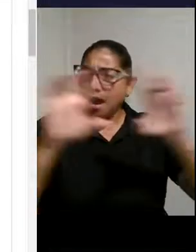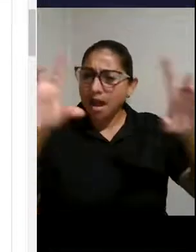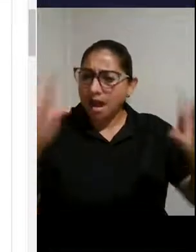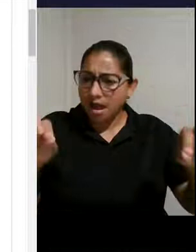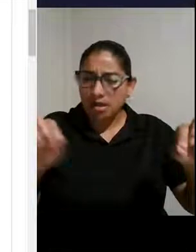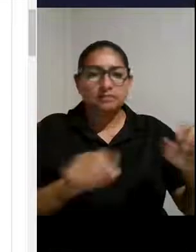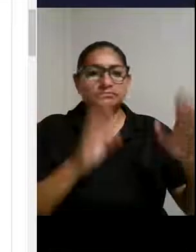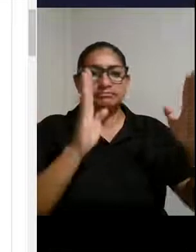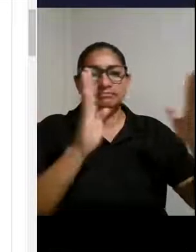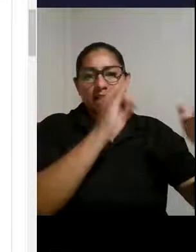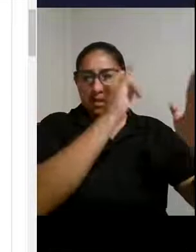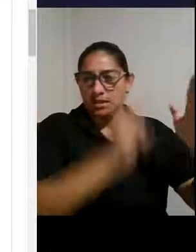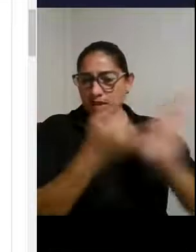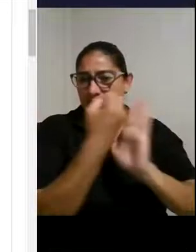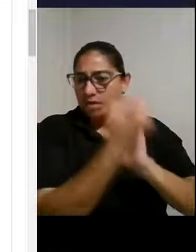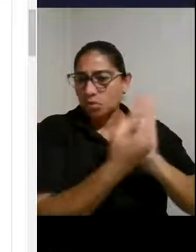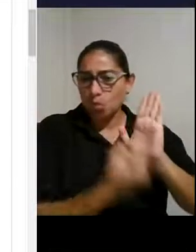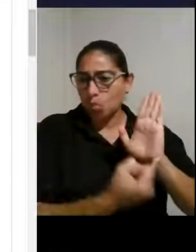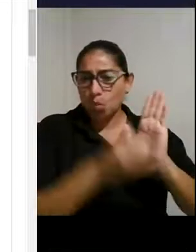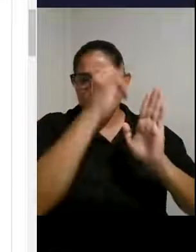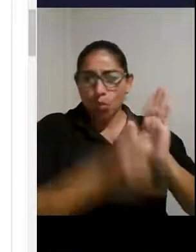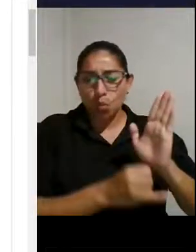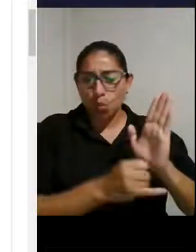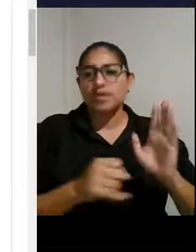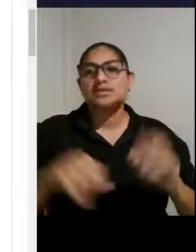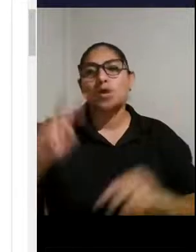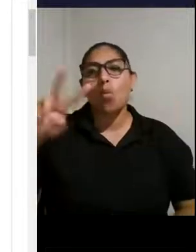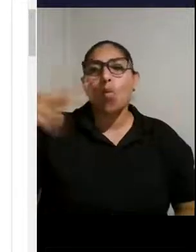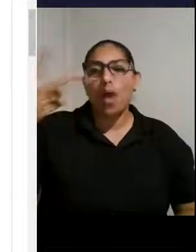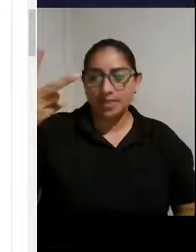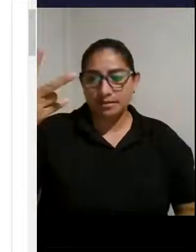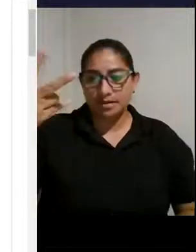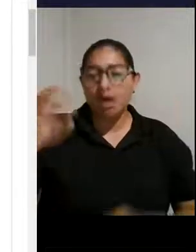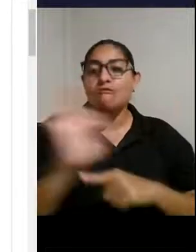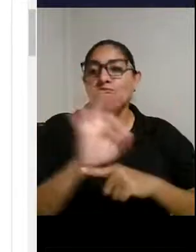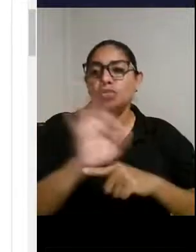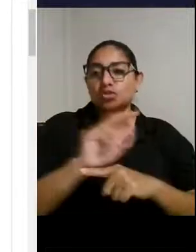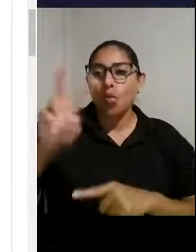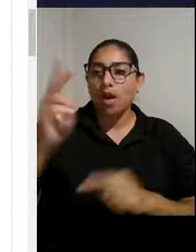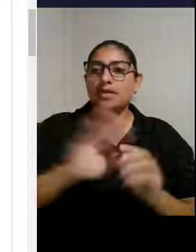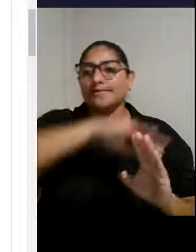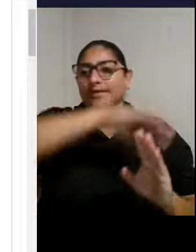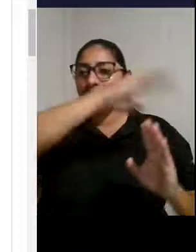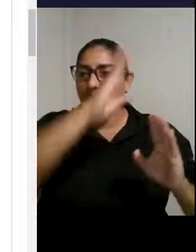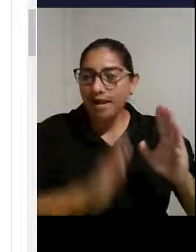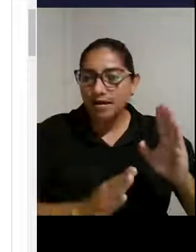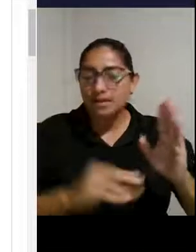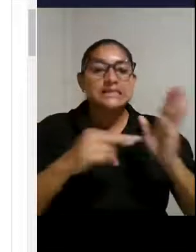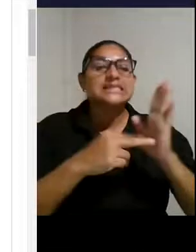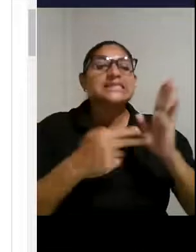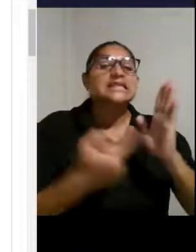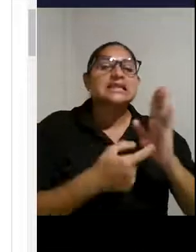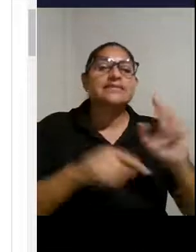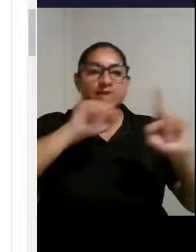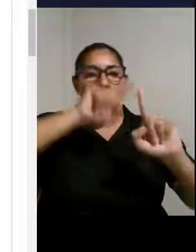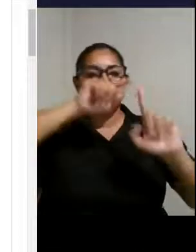función, que es una función cuadrática, que es cóncava hacia abajo, la tenemos